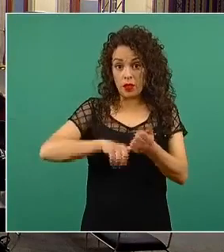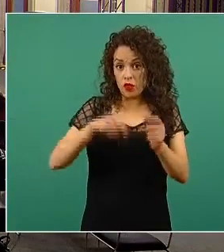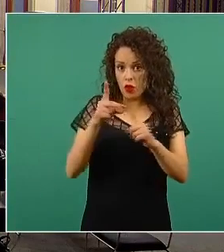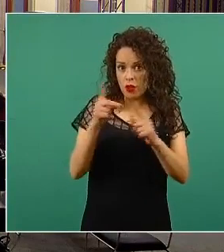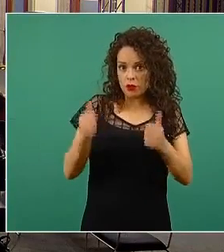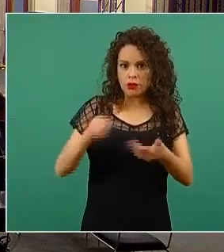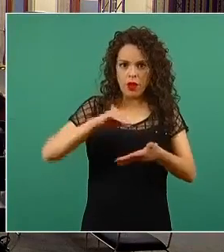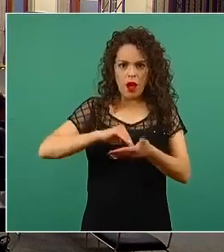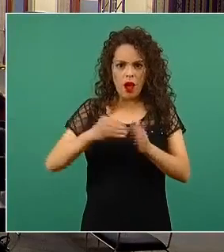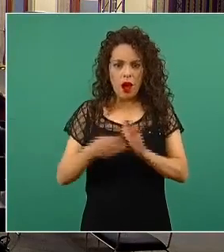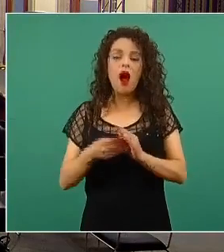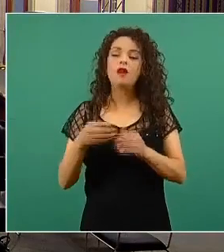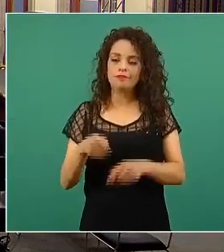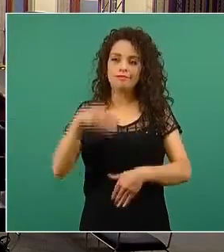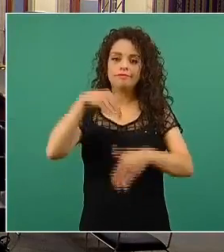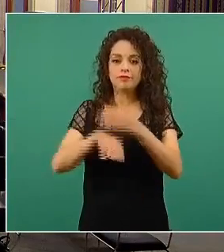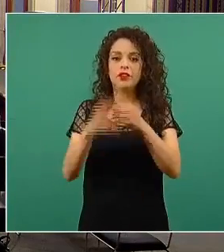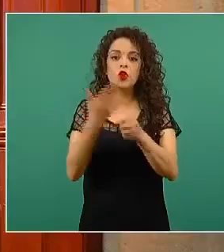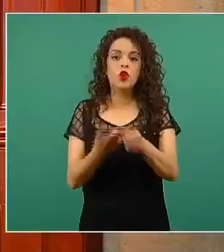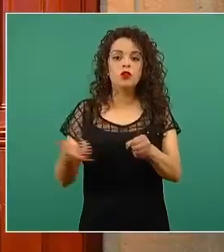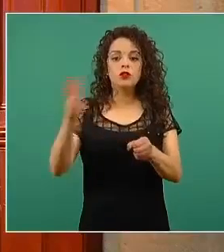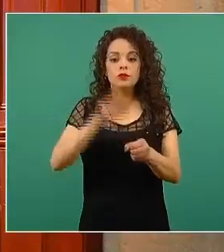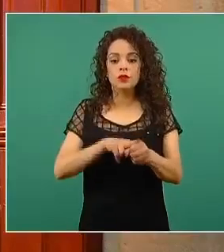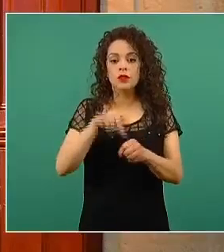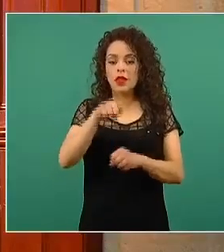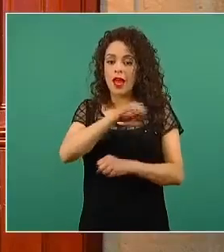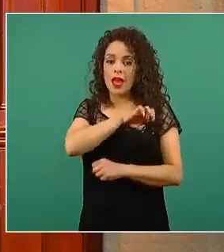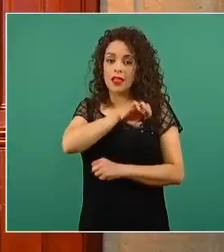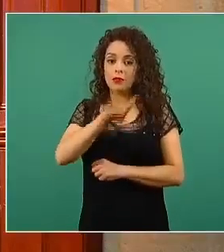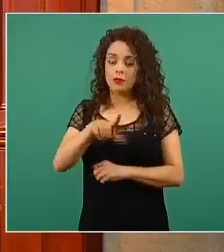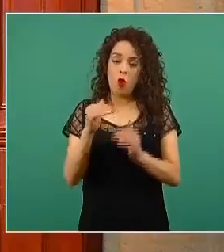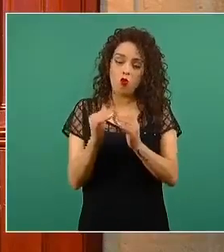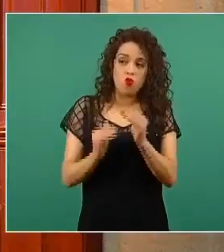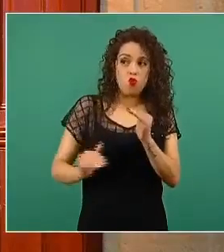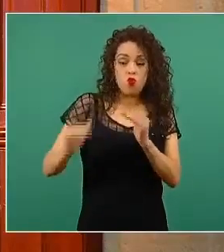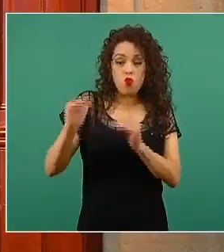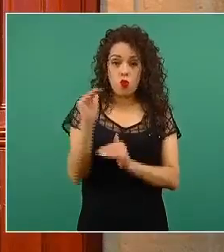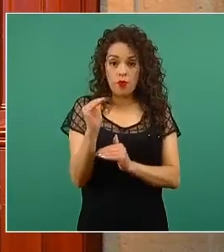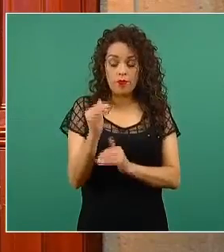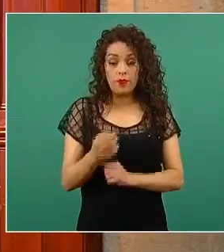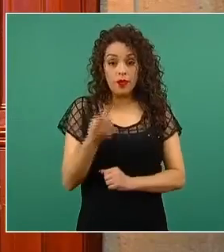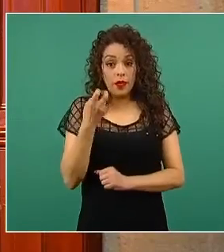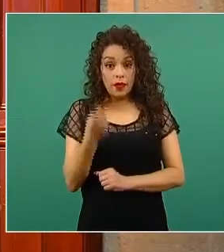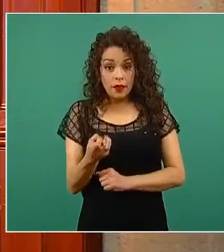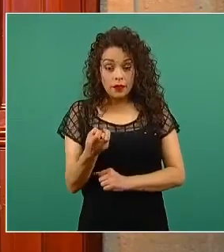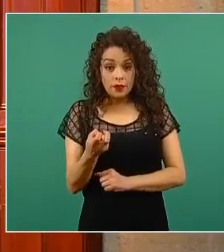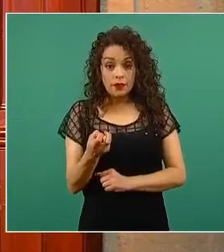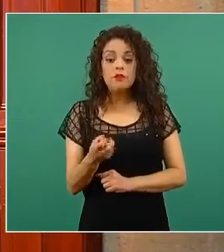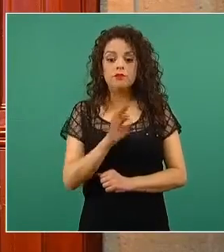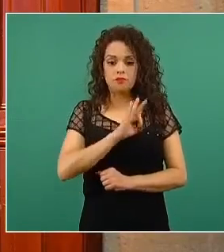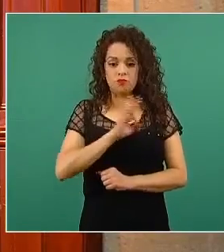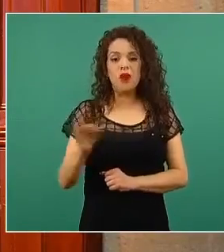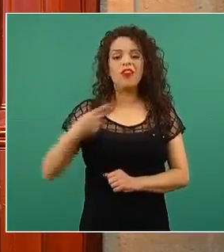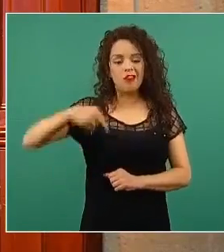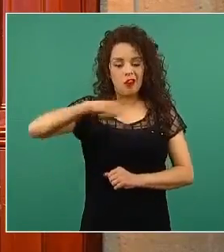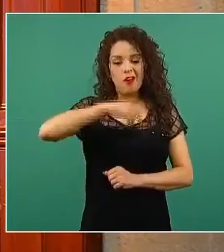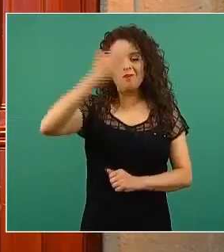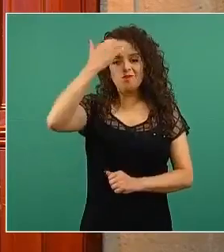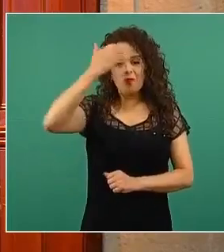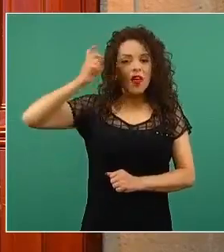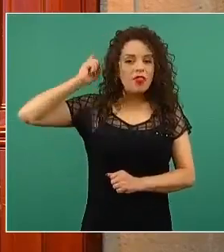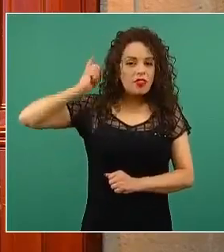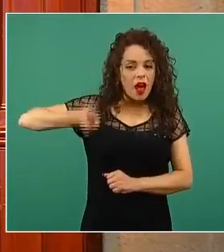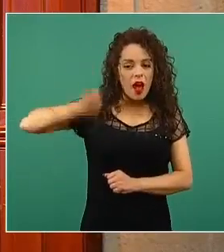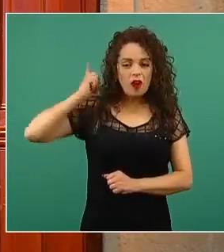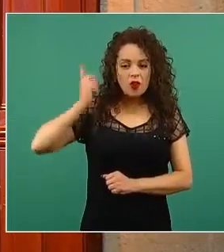estratégicamente colocados en hospitales de alta especialidad, y es a través de ellos que precisamente podemos conocer día con día